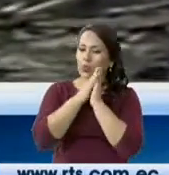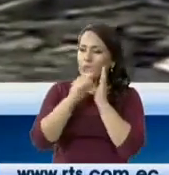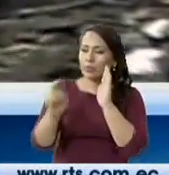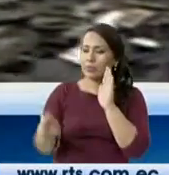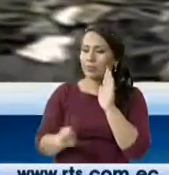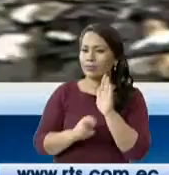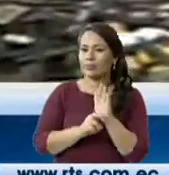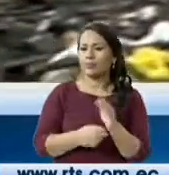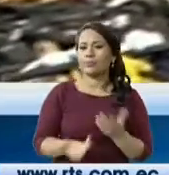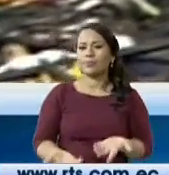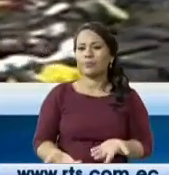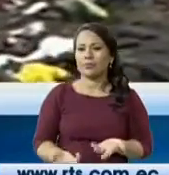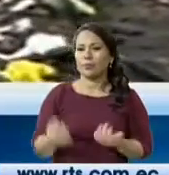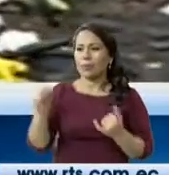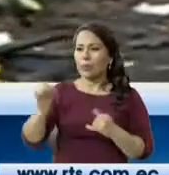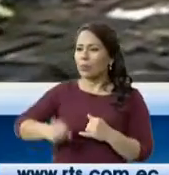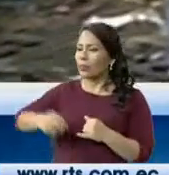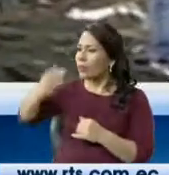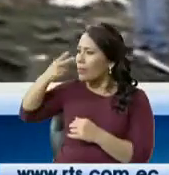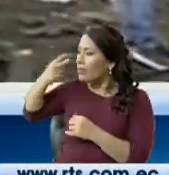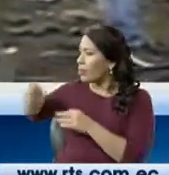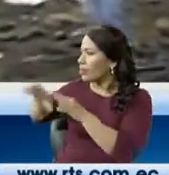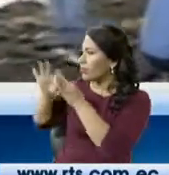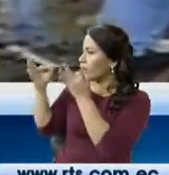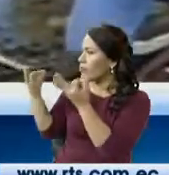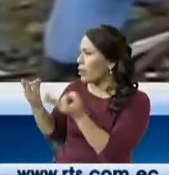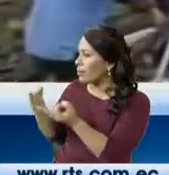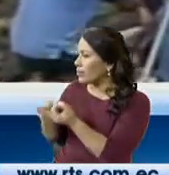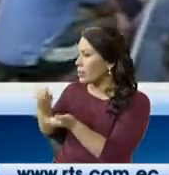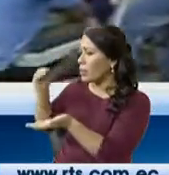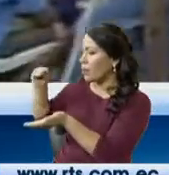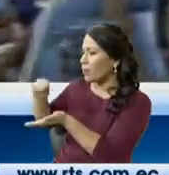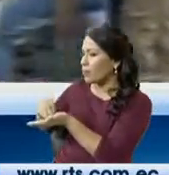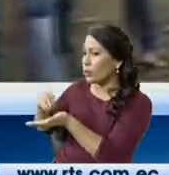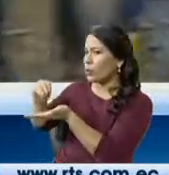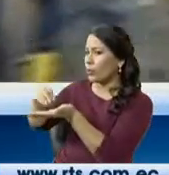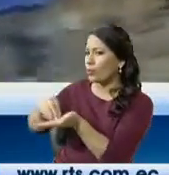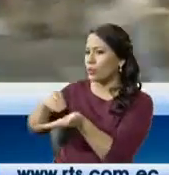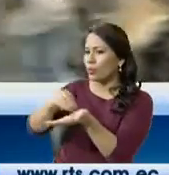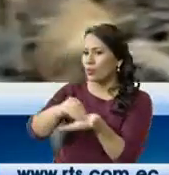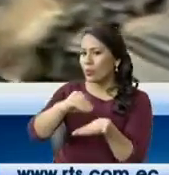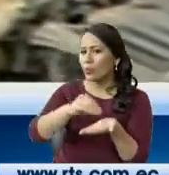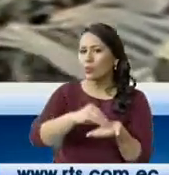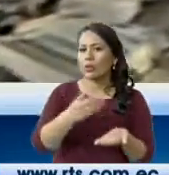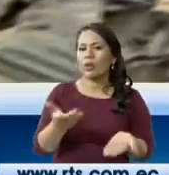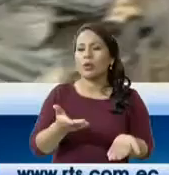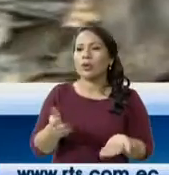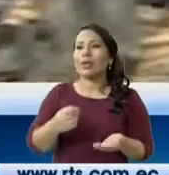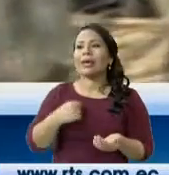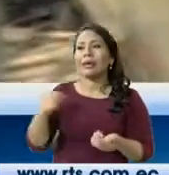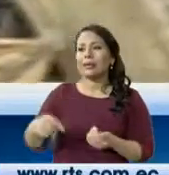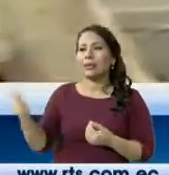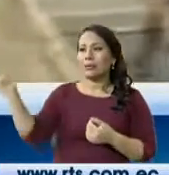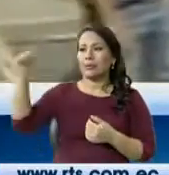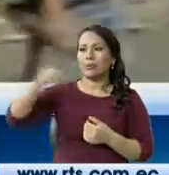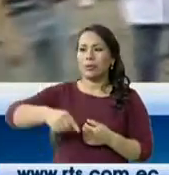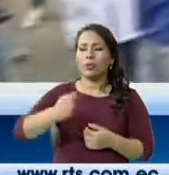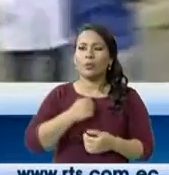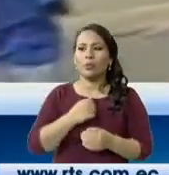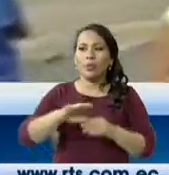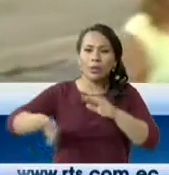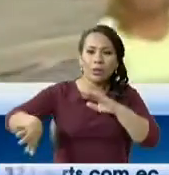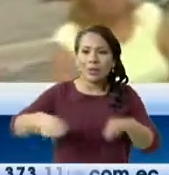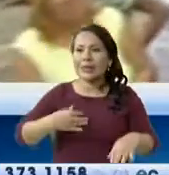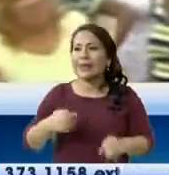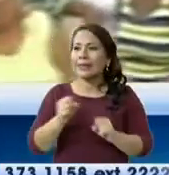con sus niños, con sus familias. Entonces, poco a poco están viniendo acá para hacerse presentes y que se les brinde,